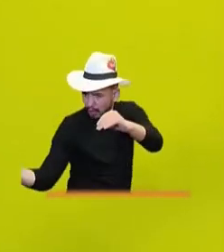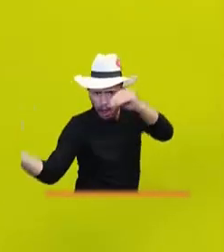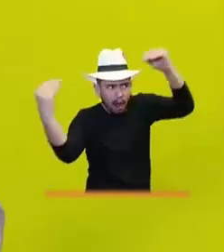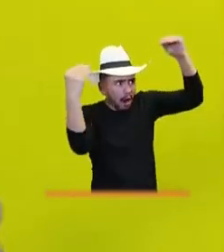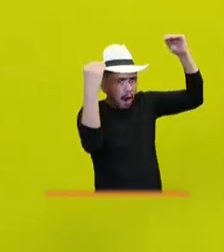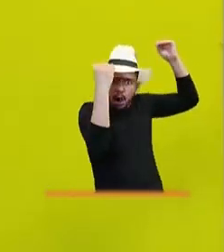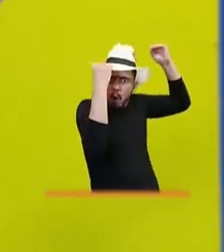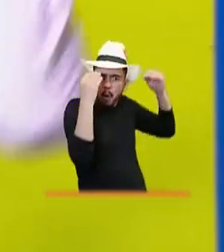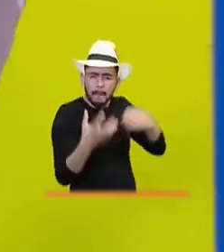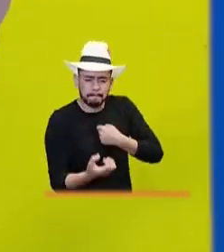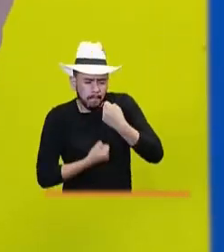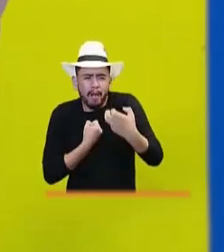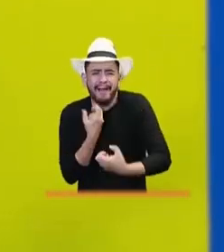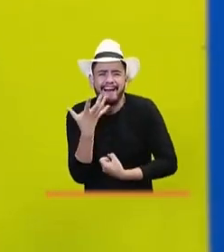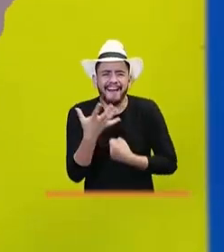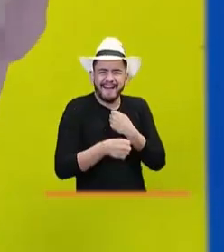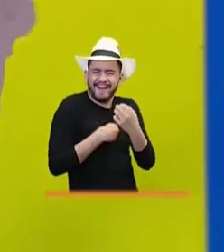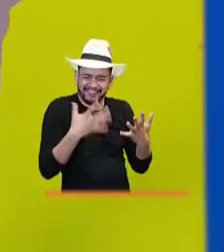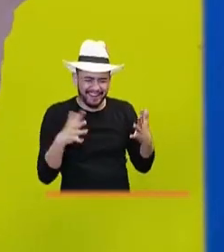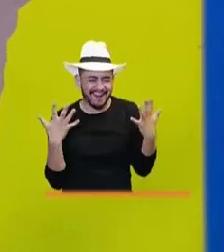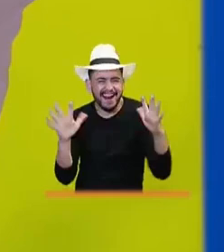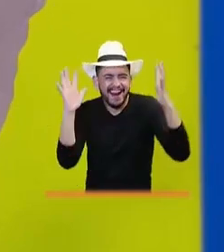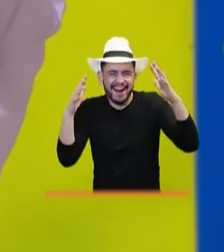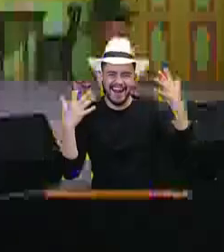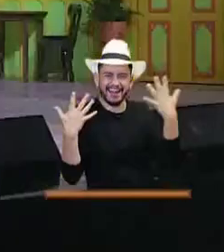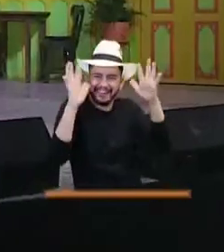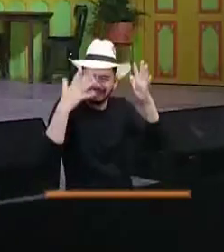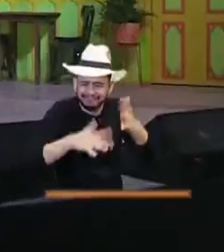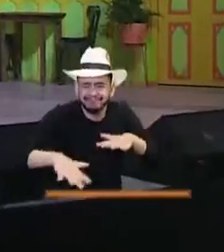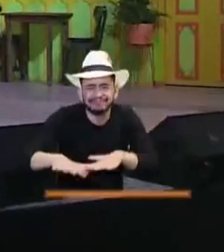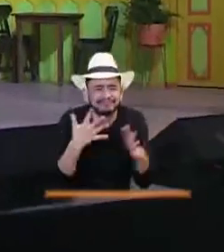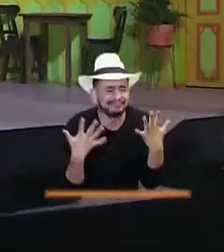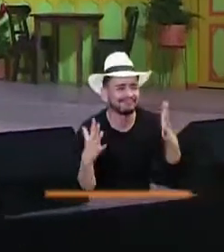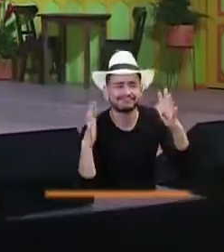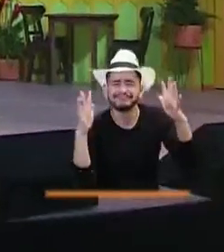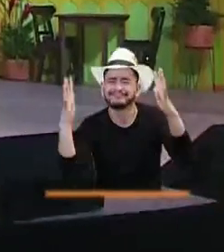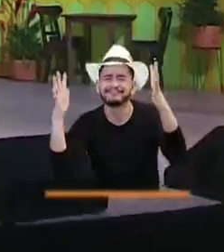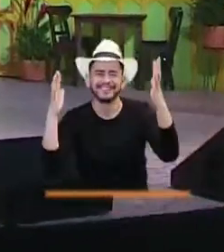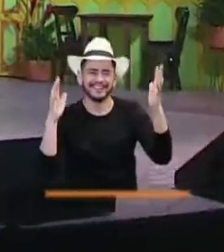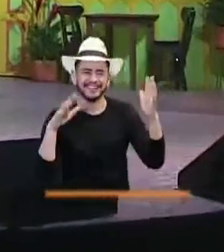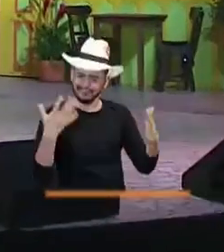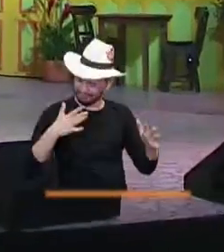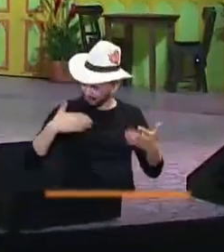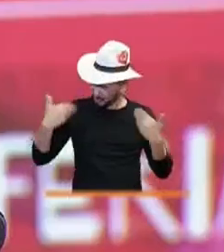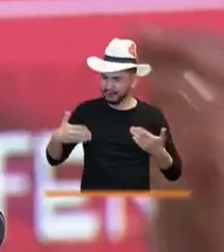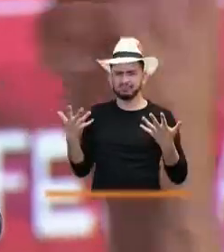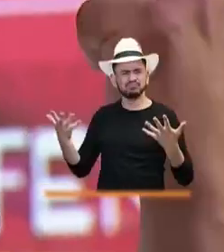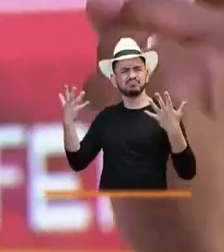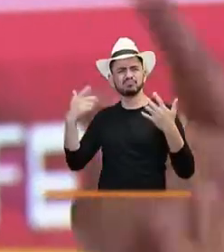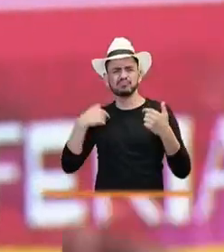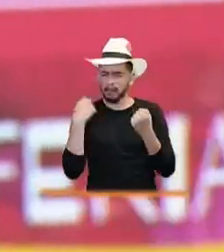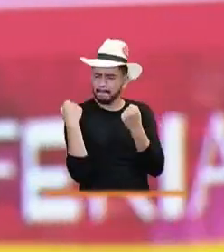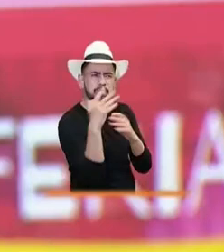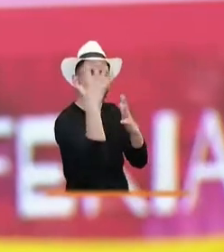mis trovas y las aplaude en el cielo. Pero el triunfo pa' una dama,